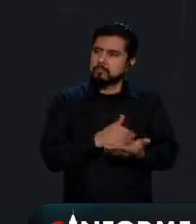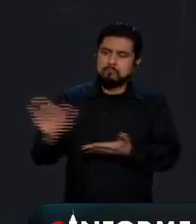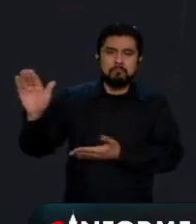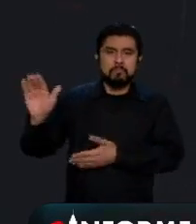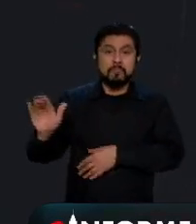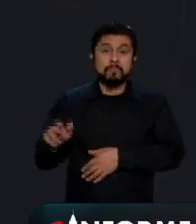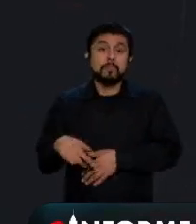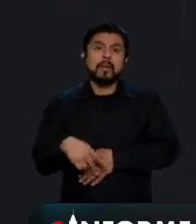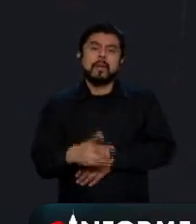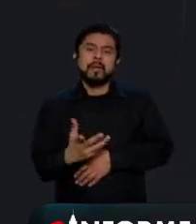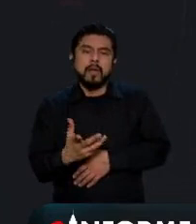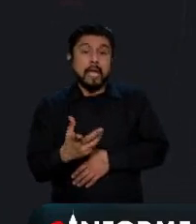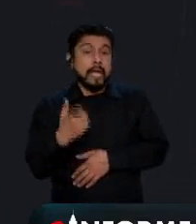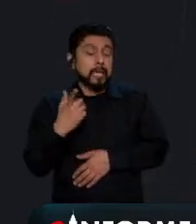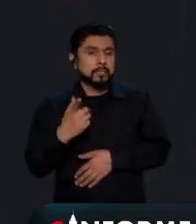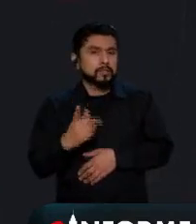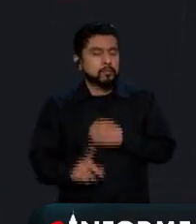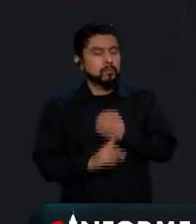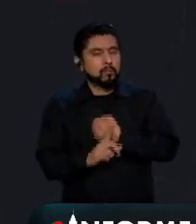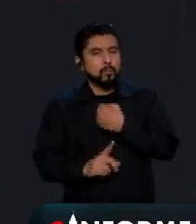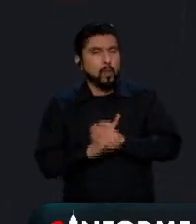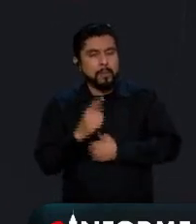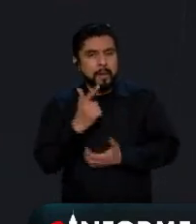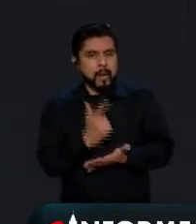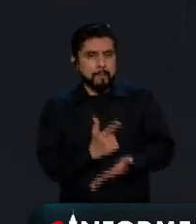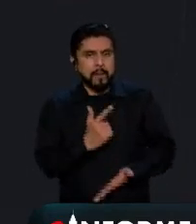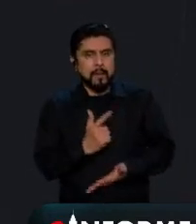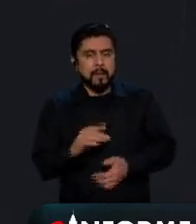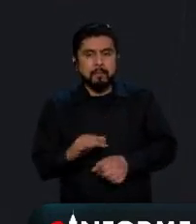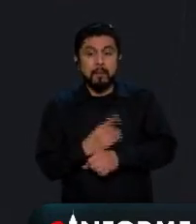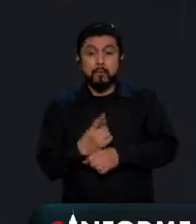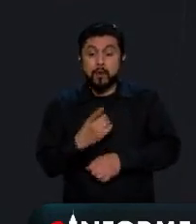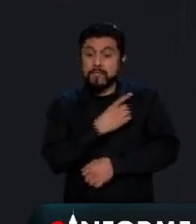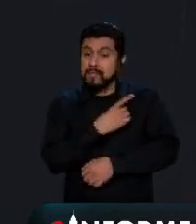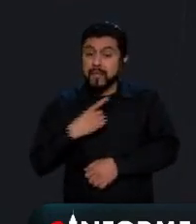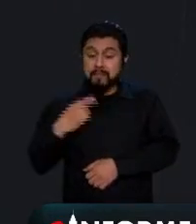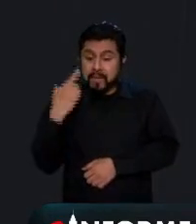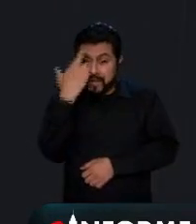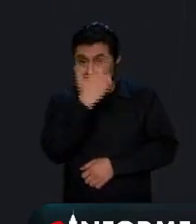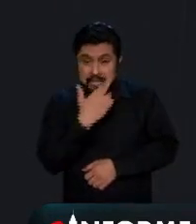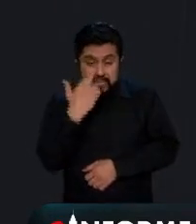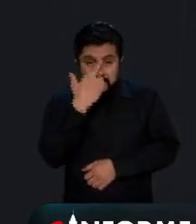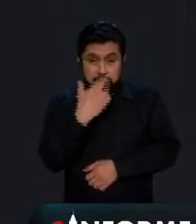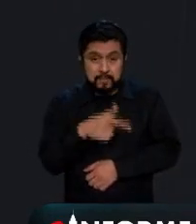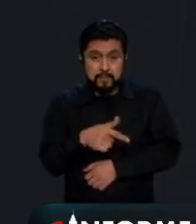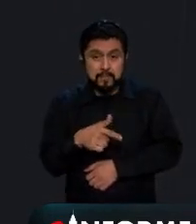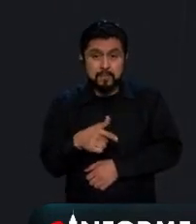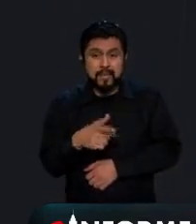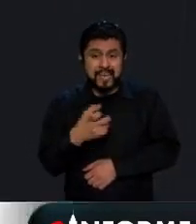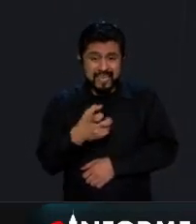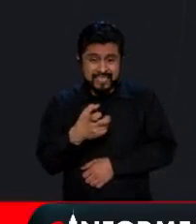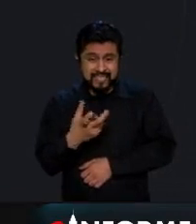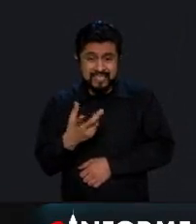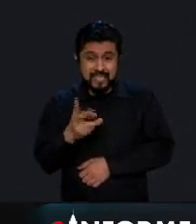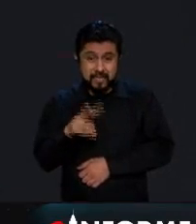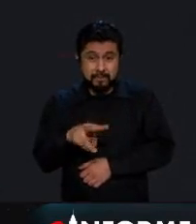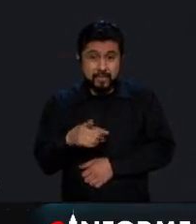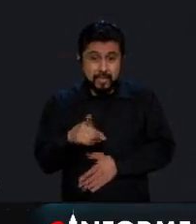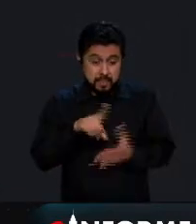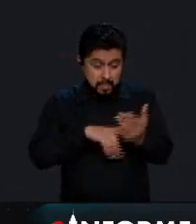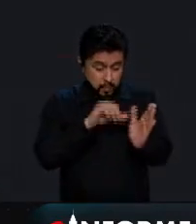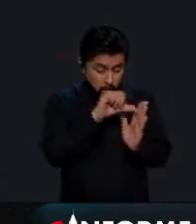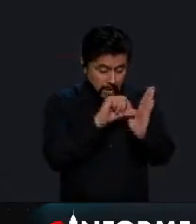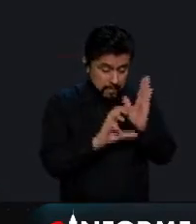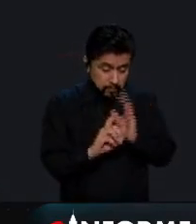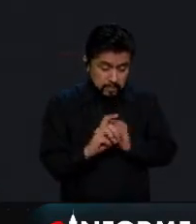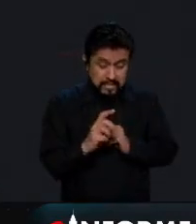extranjeras. Es delicado y es una cosa que tiene y merece ser revisada porque al final de cuentas genera una xenofobia